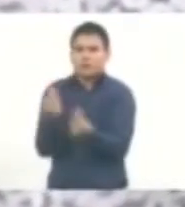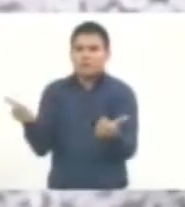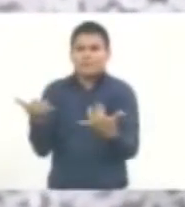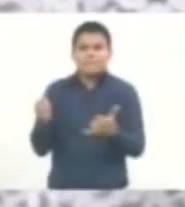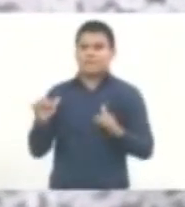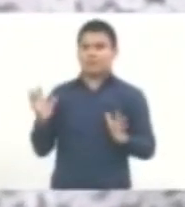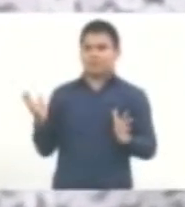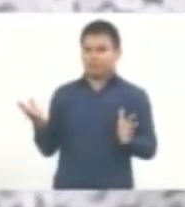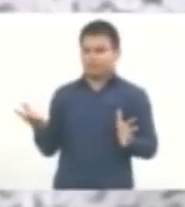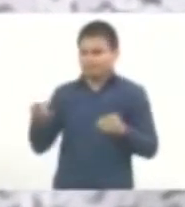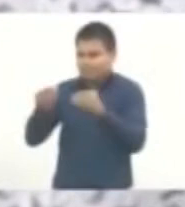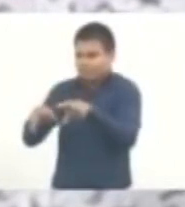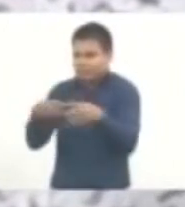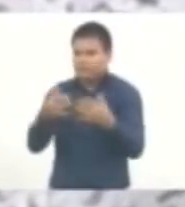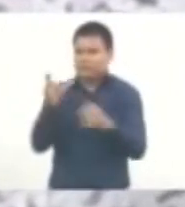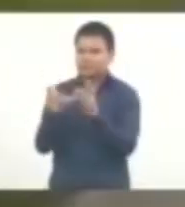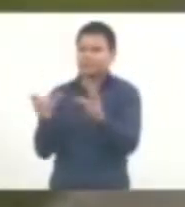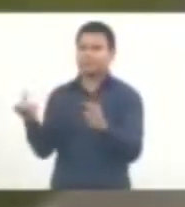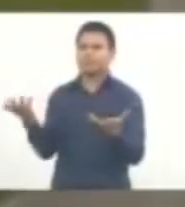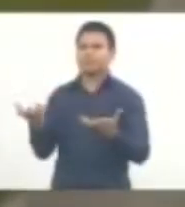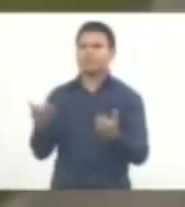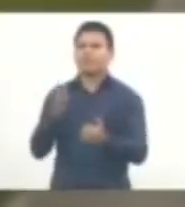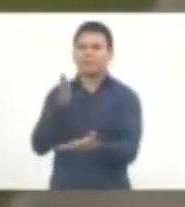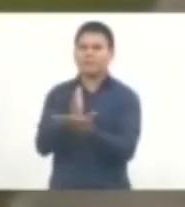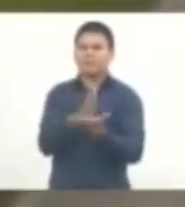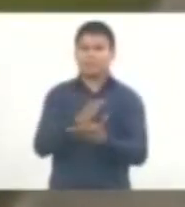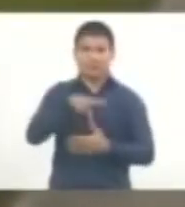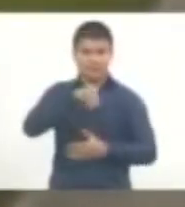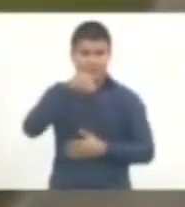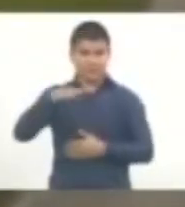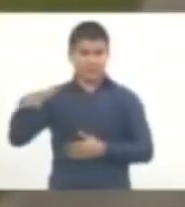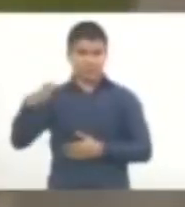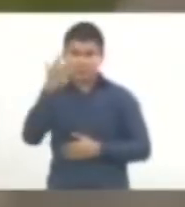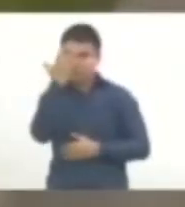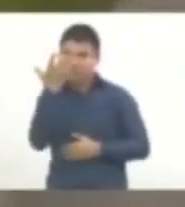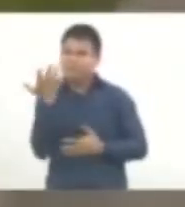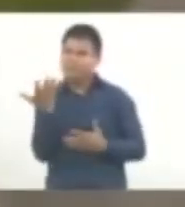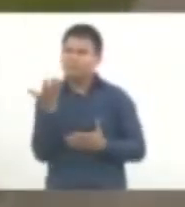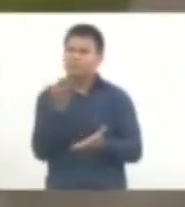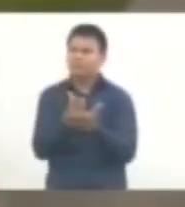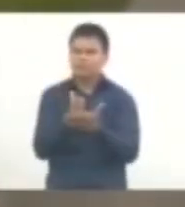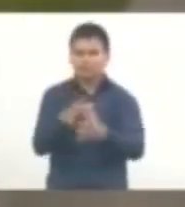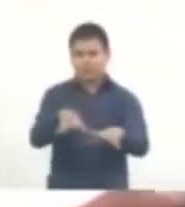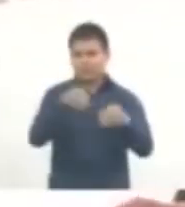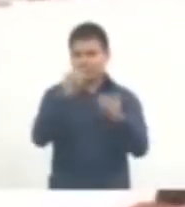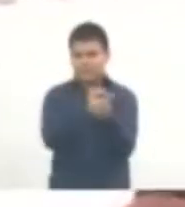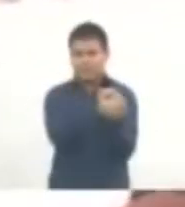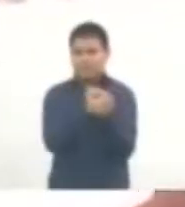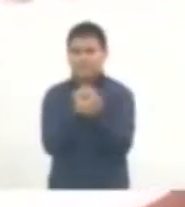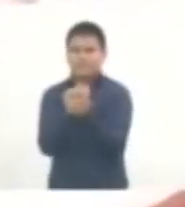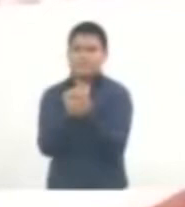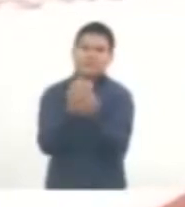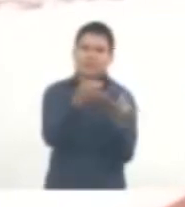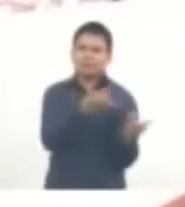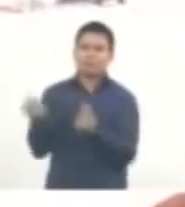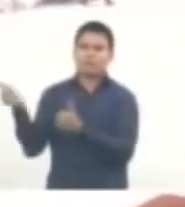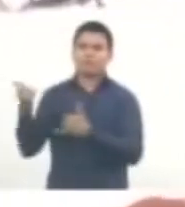la semana anterior en la región de Apure y La Gloria obedecería a un presunto caso de desaparición forzada. Estas